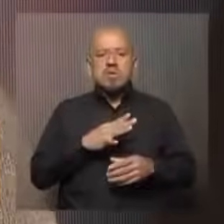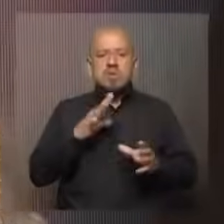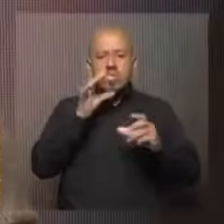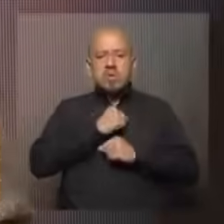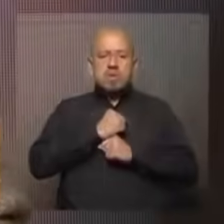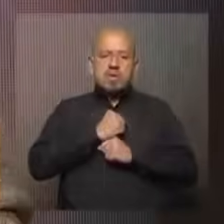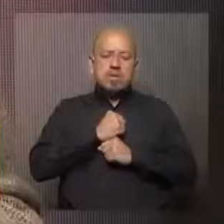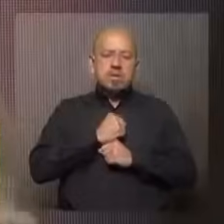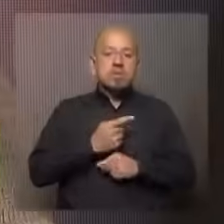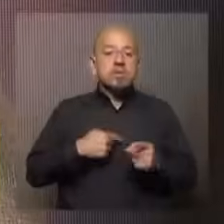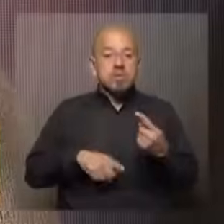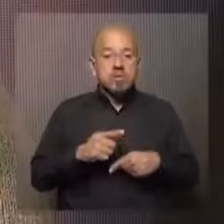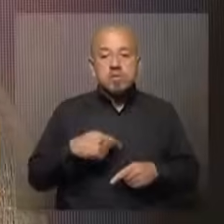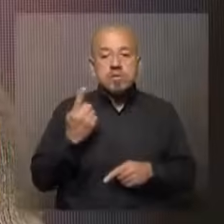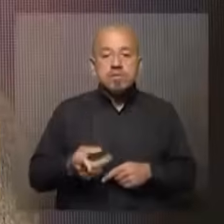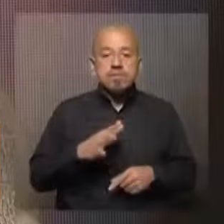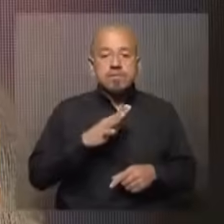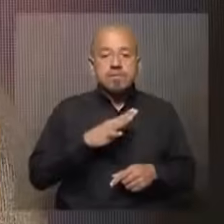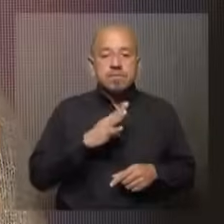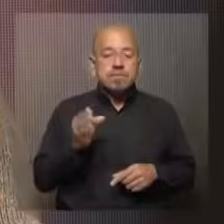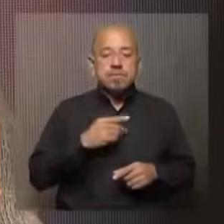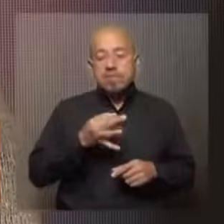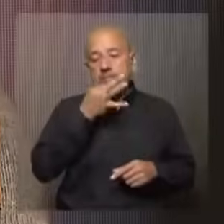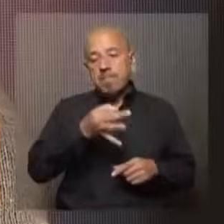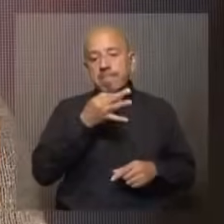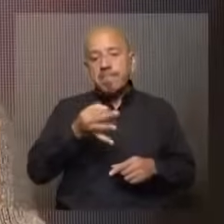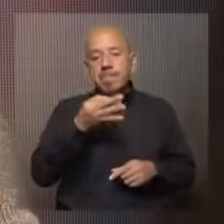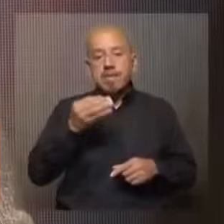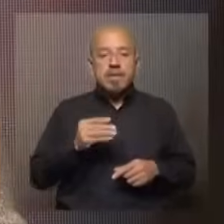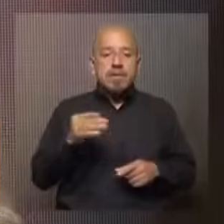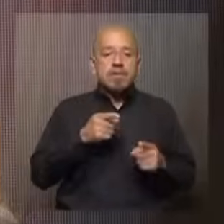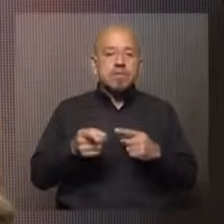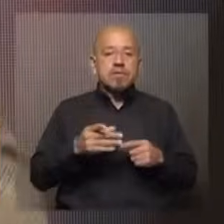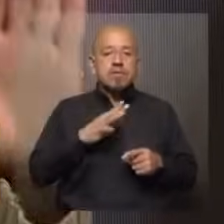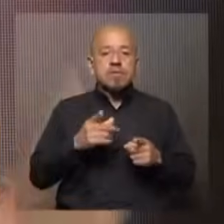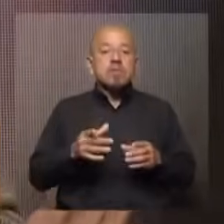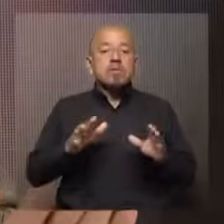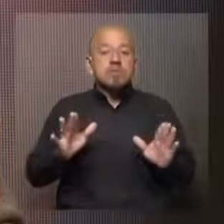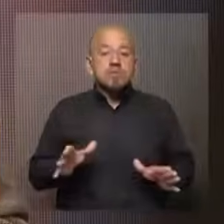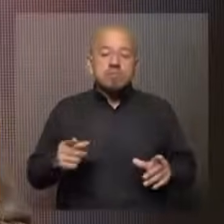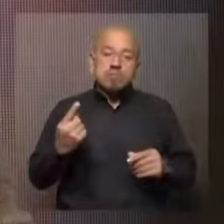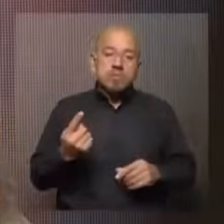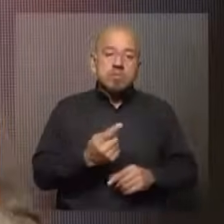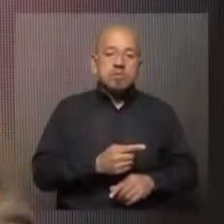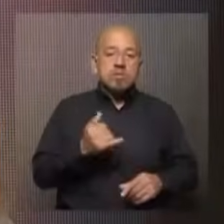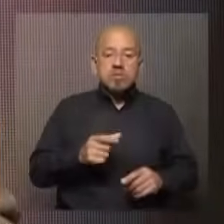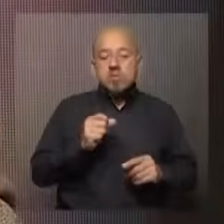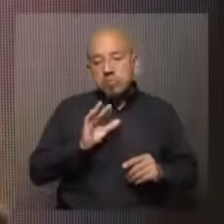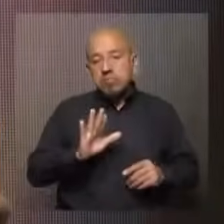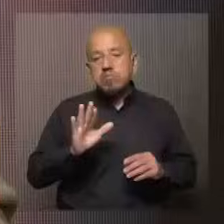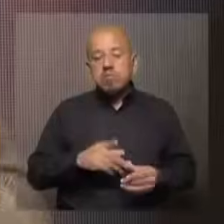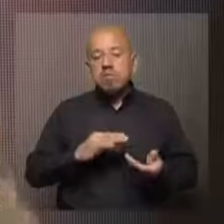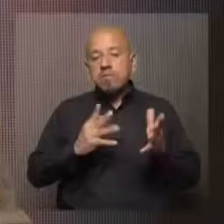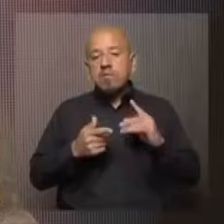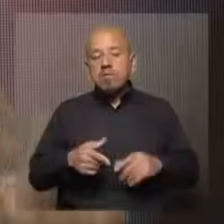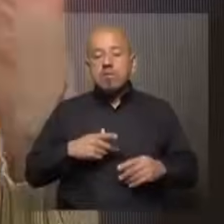estás. Y del otro lado tenés todos los discursos de todos los que están en la vuelta, que cada uno tiene también sus formas de